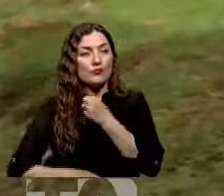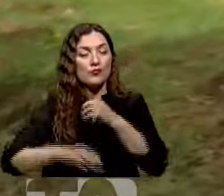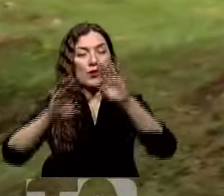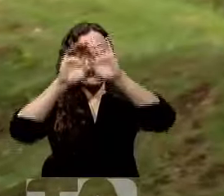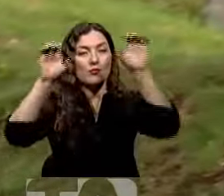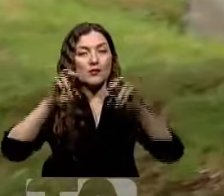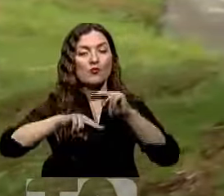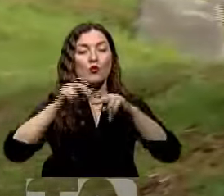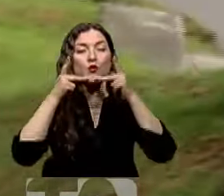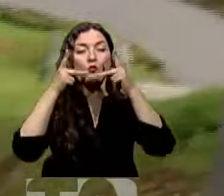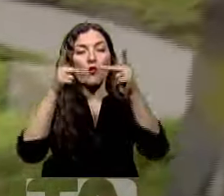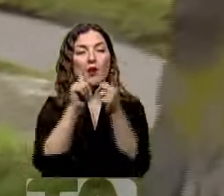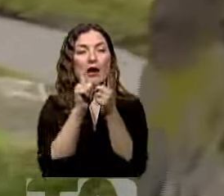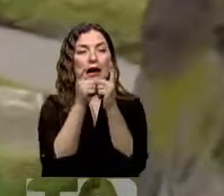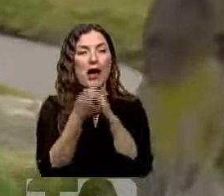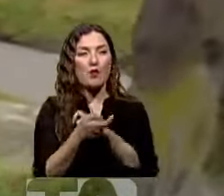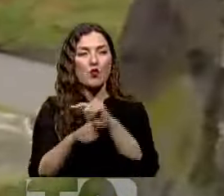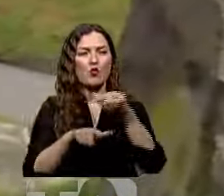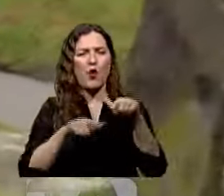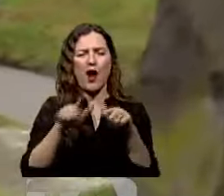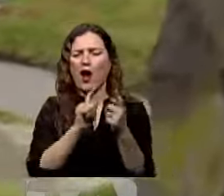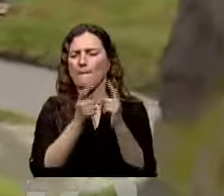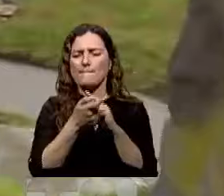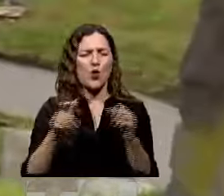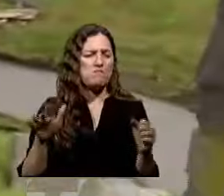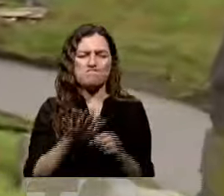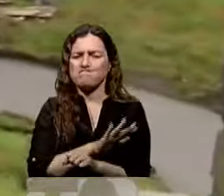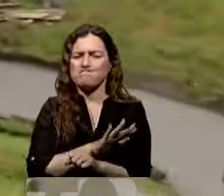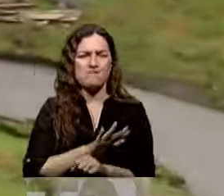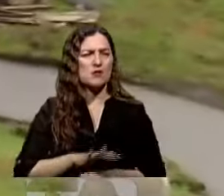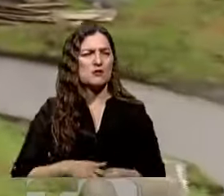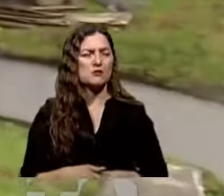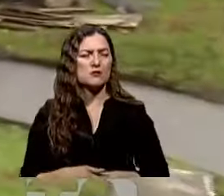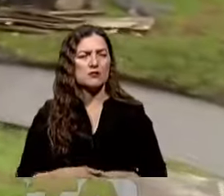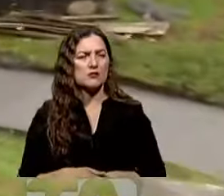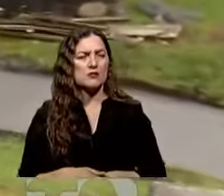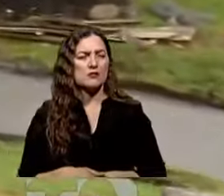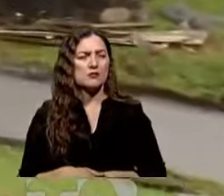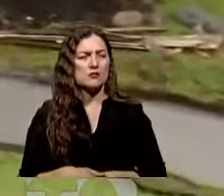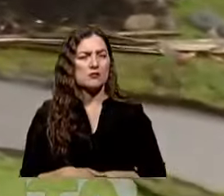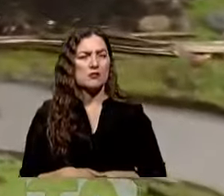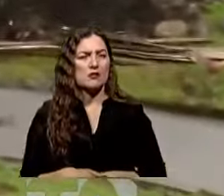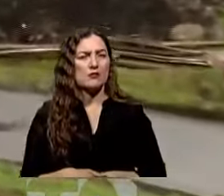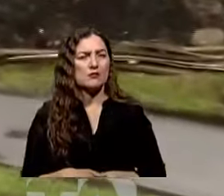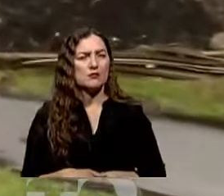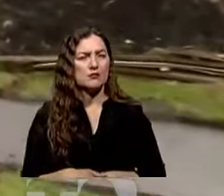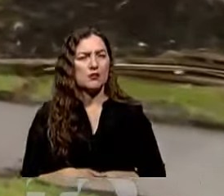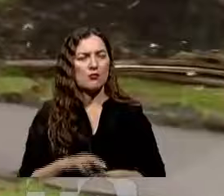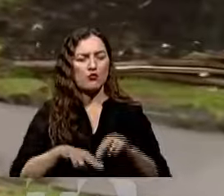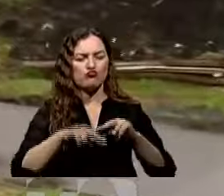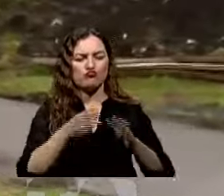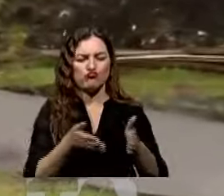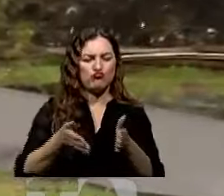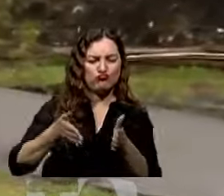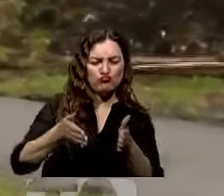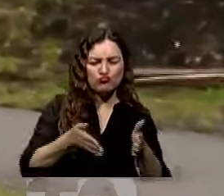está realizando un cambio total de este sitio. Se han realizado aceras nuevas, también hay camineras adicionalmente a